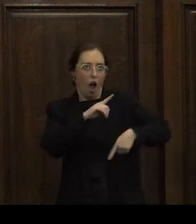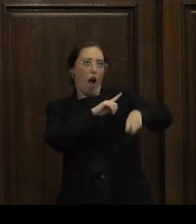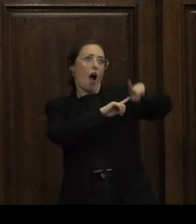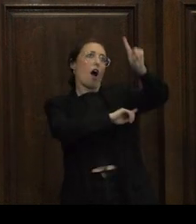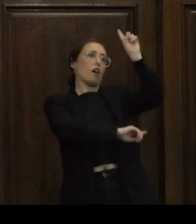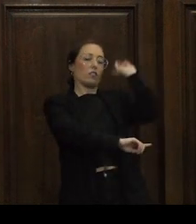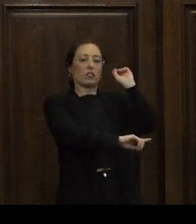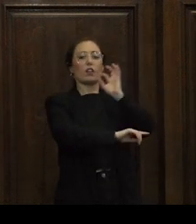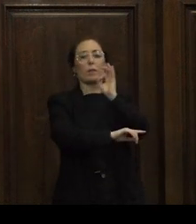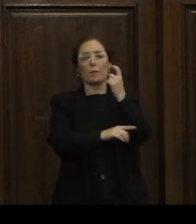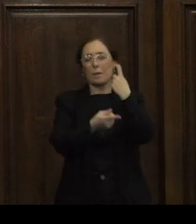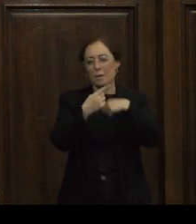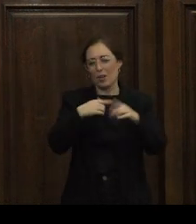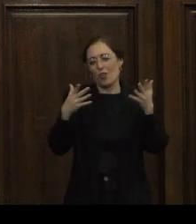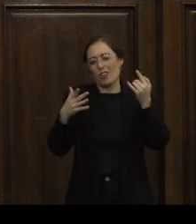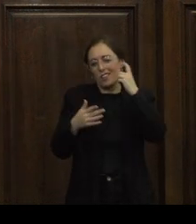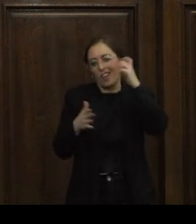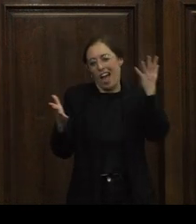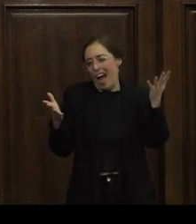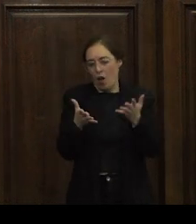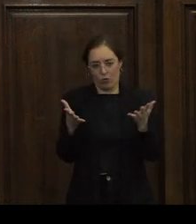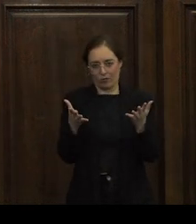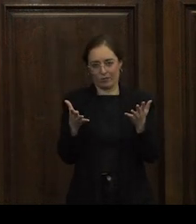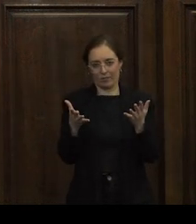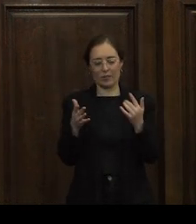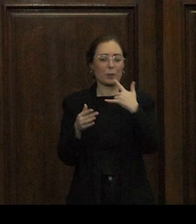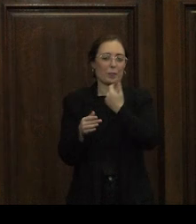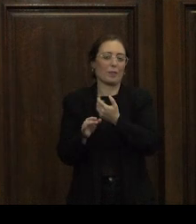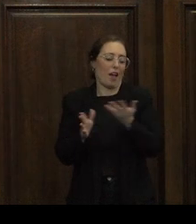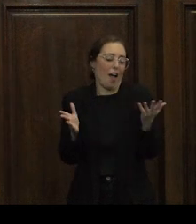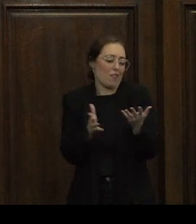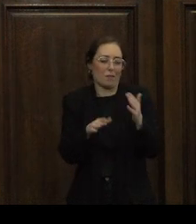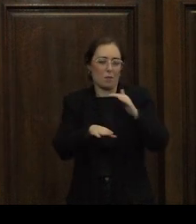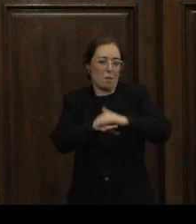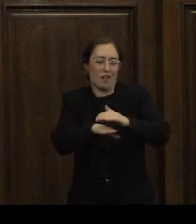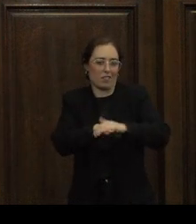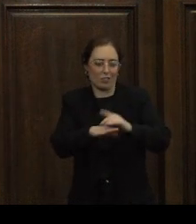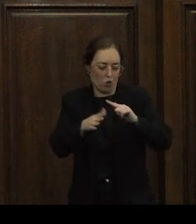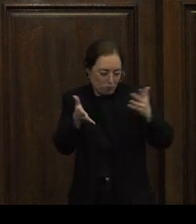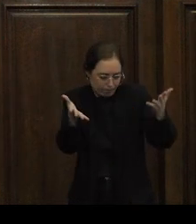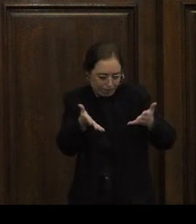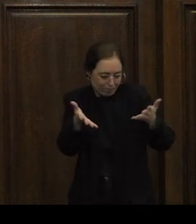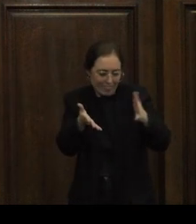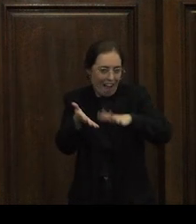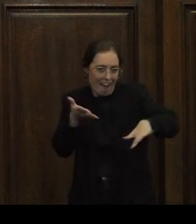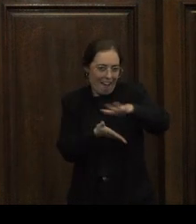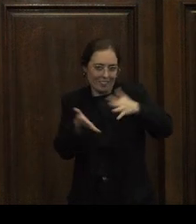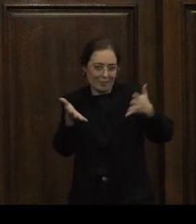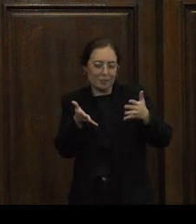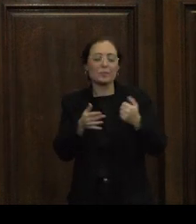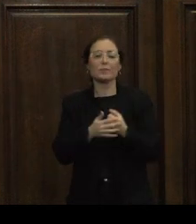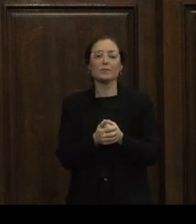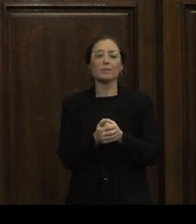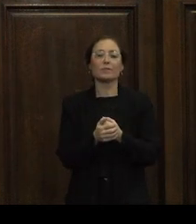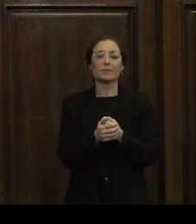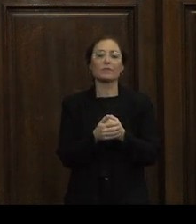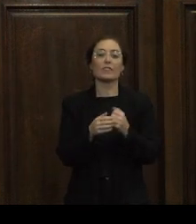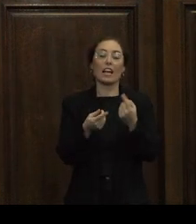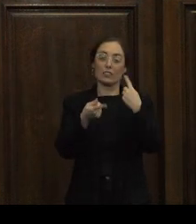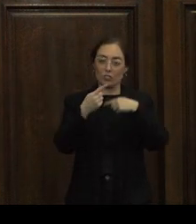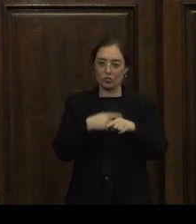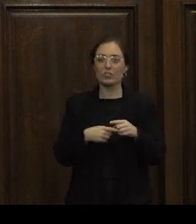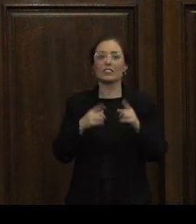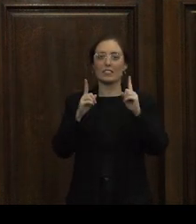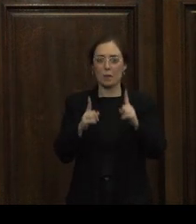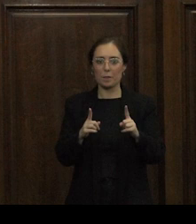anteriores, pero en esta perspectiva es algo nuevo, es de ahora, ¿no? Típico de nuestra época, de la era contemporánea. Integrado, por lo